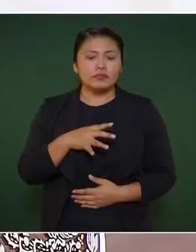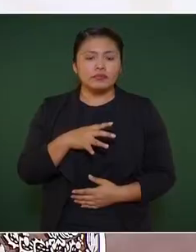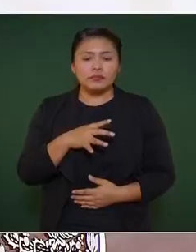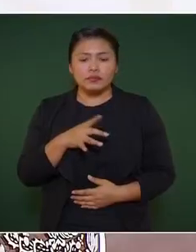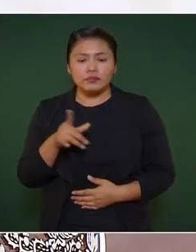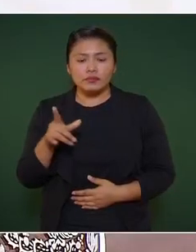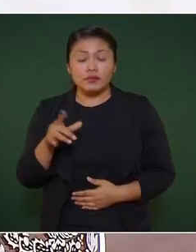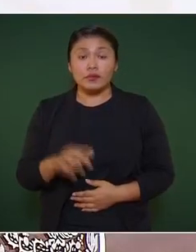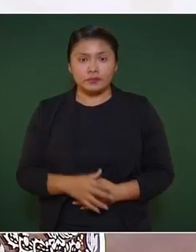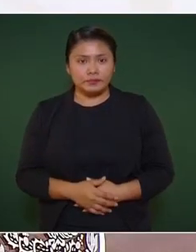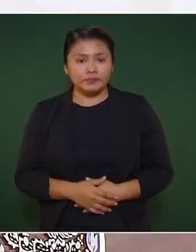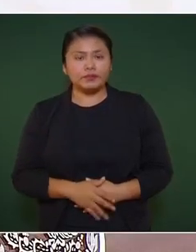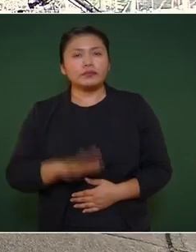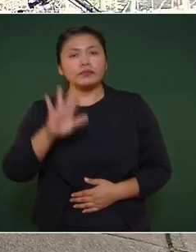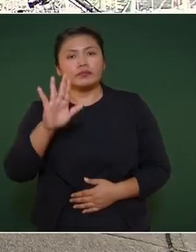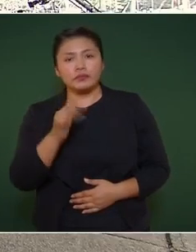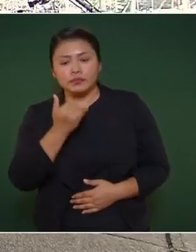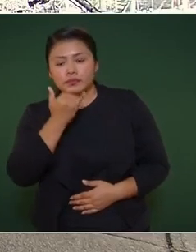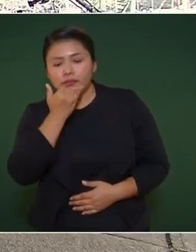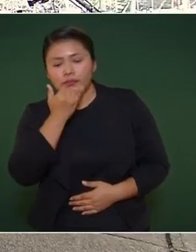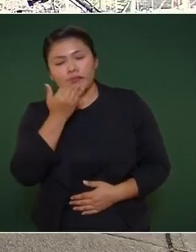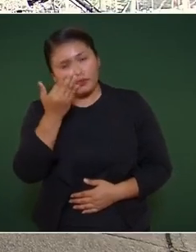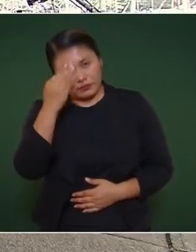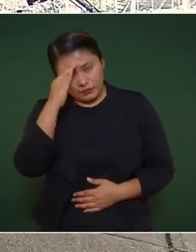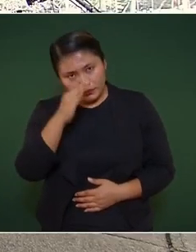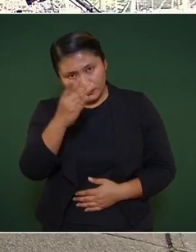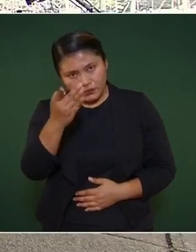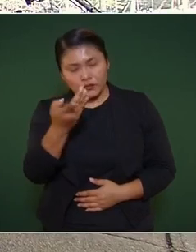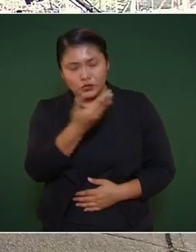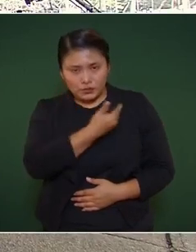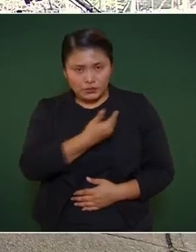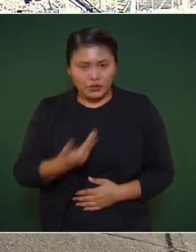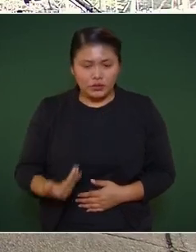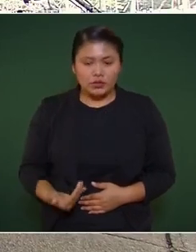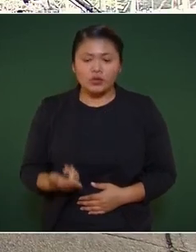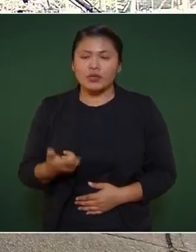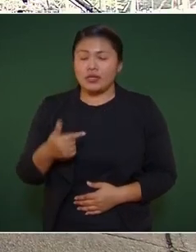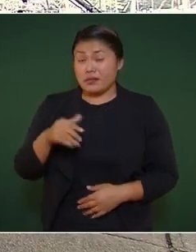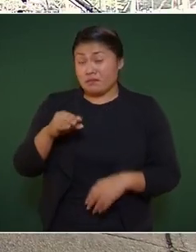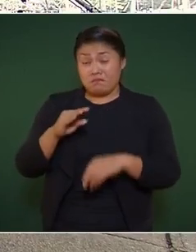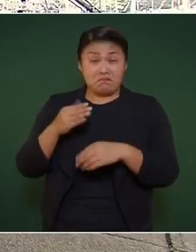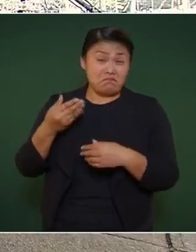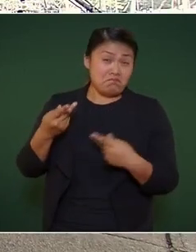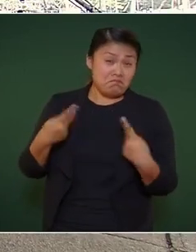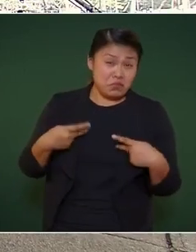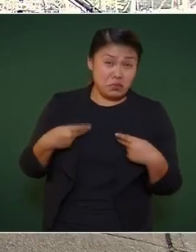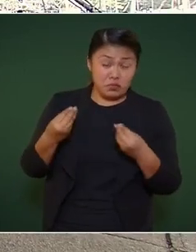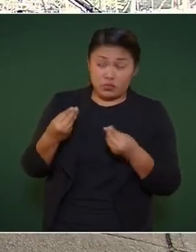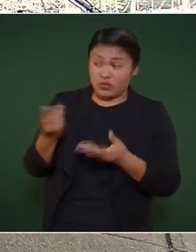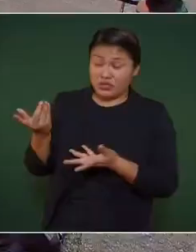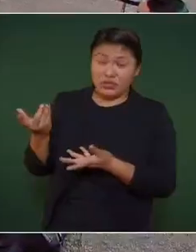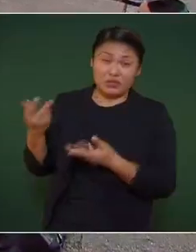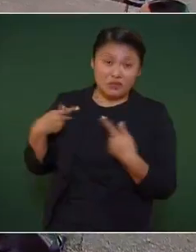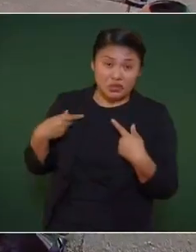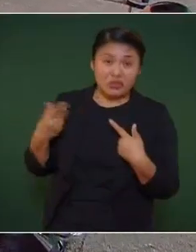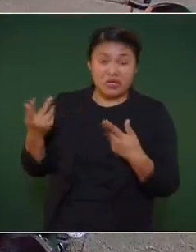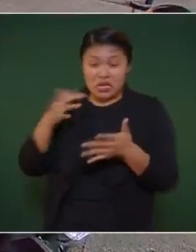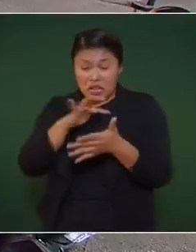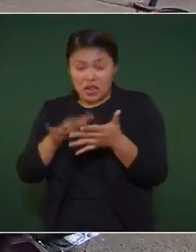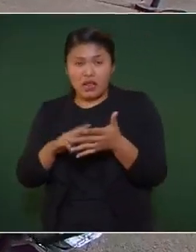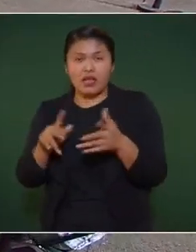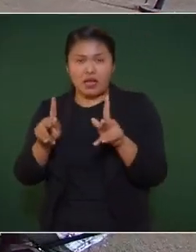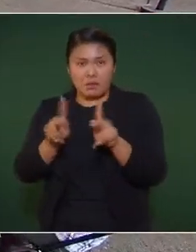Señor presidente, a la par de todas estas preguntas que le hice, aquí hay más peticiones que han hecho llegar los lectores del Diario del